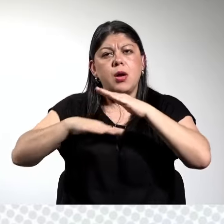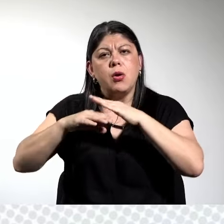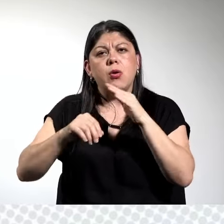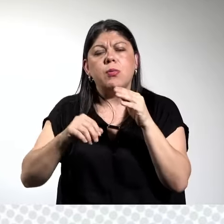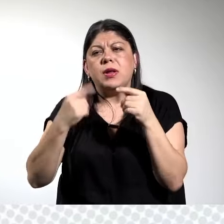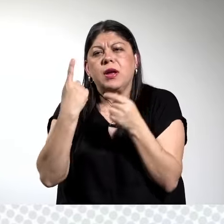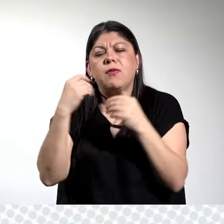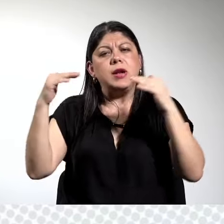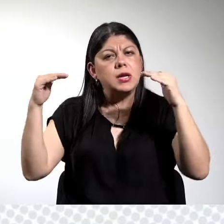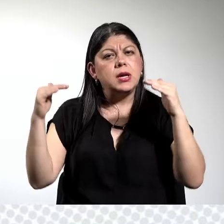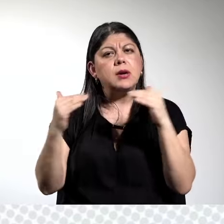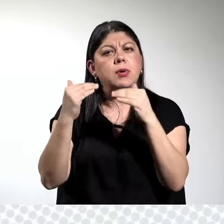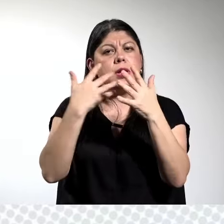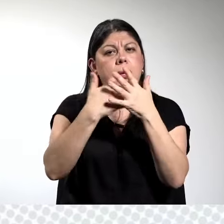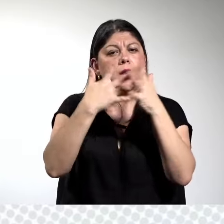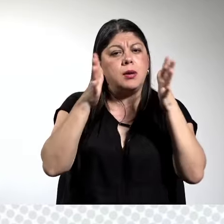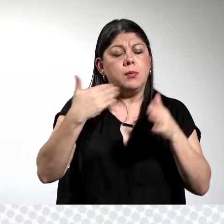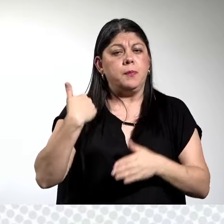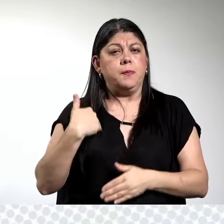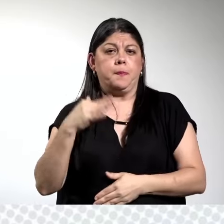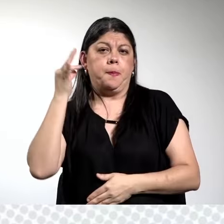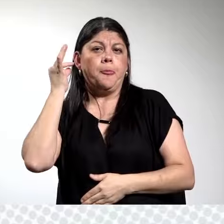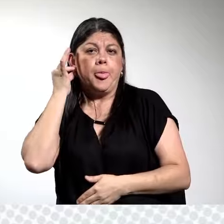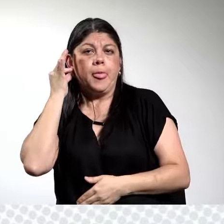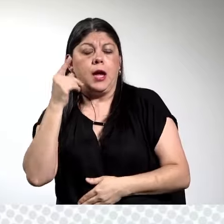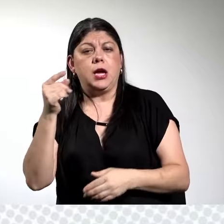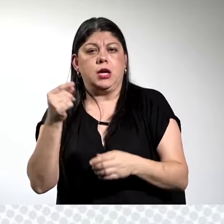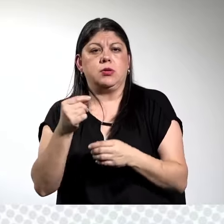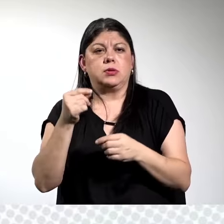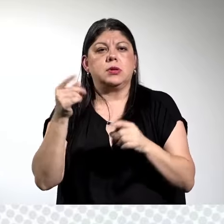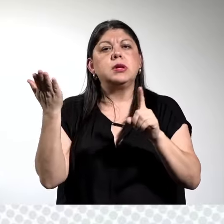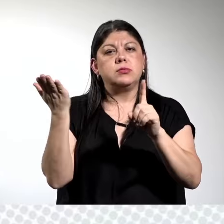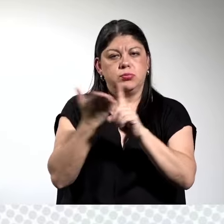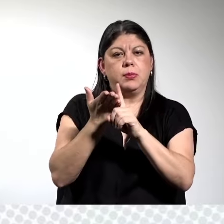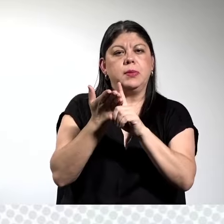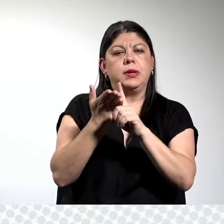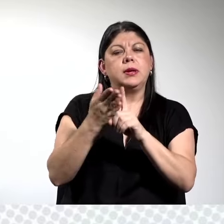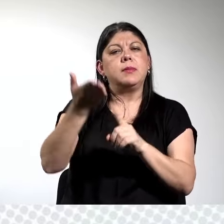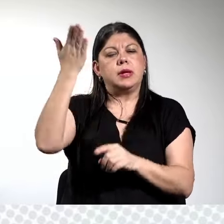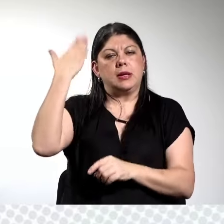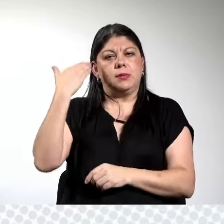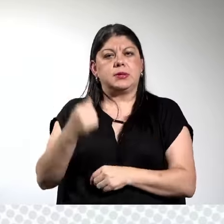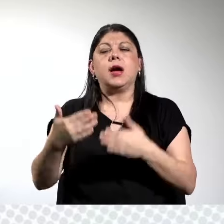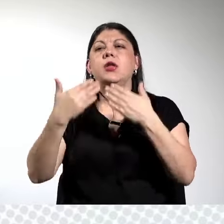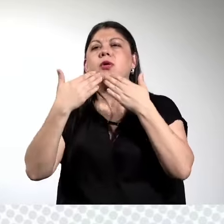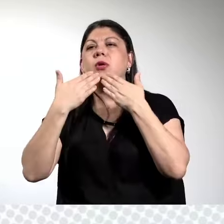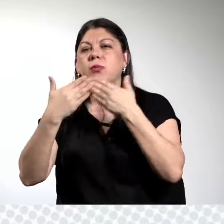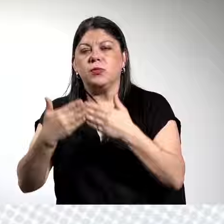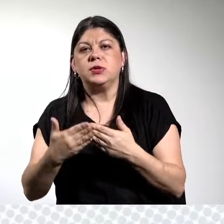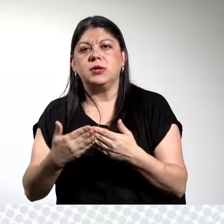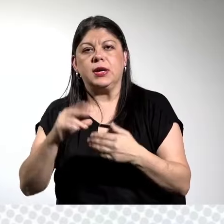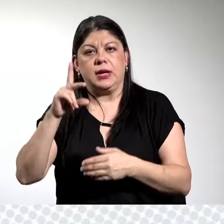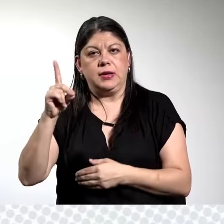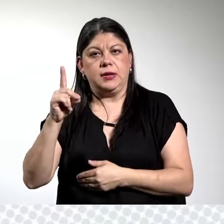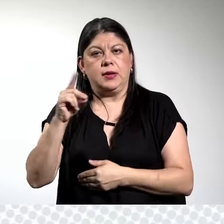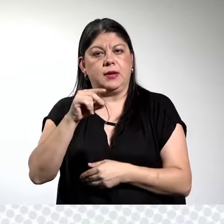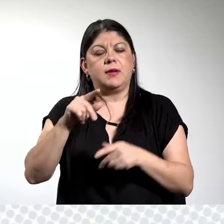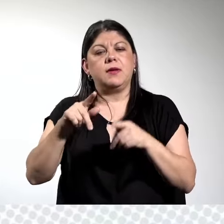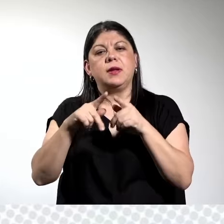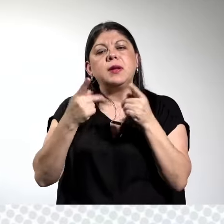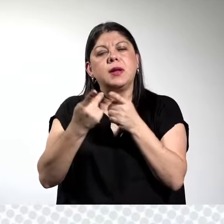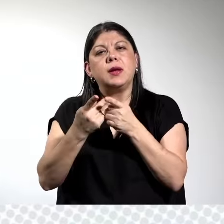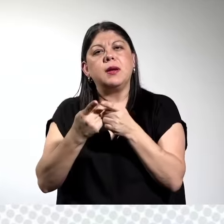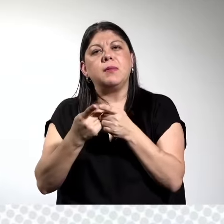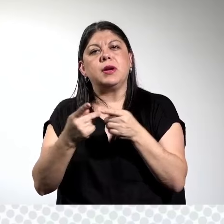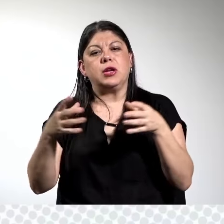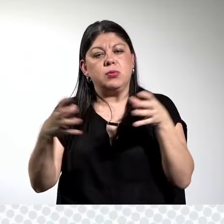desigualdad, donde los privados y las privadas de libertad muchas veces han sido víctimas de eso también. Muchas gracias, don David Hernández Brenes, del